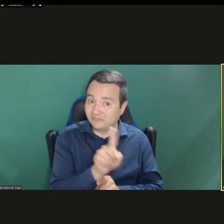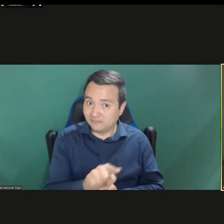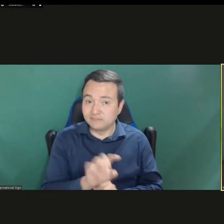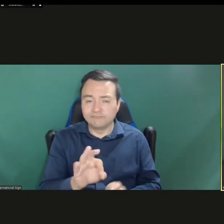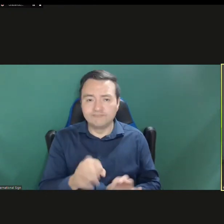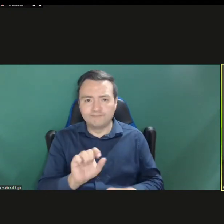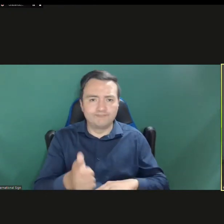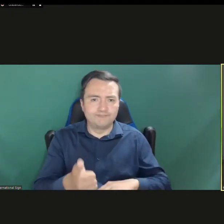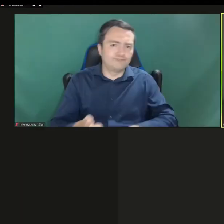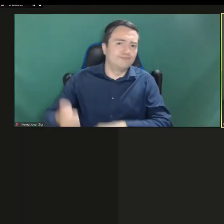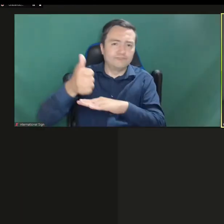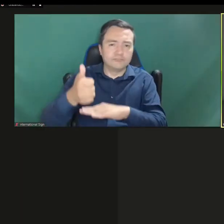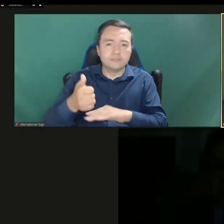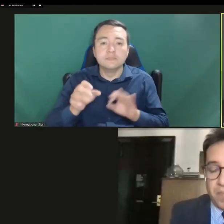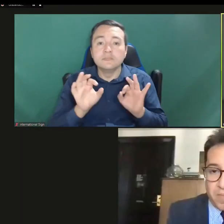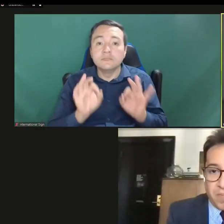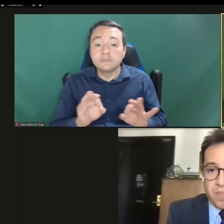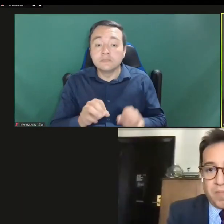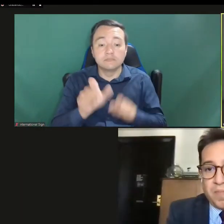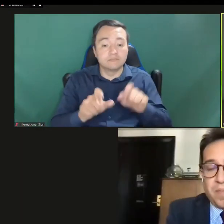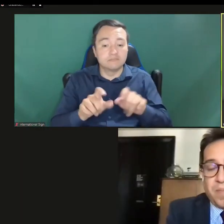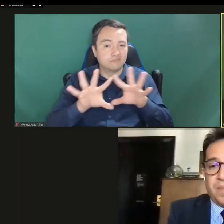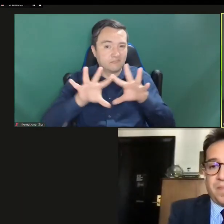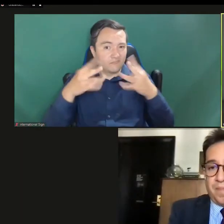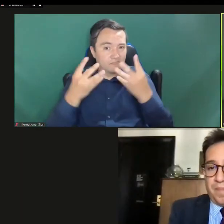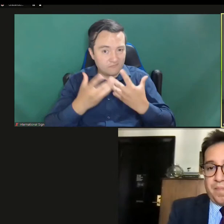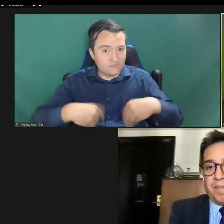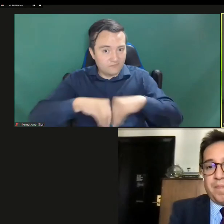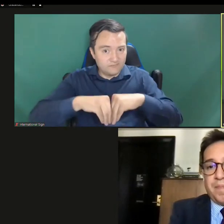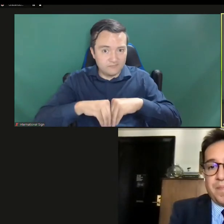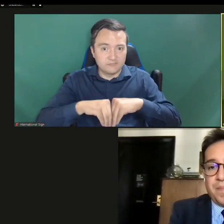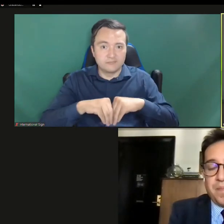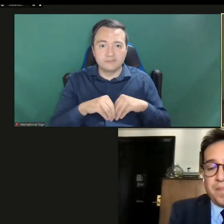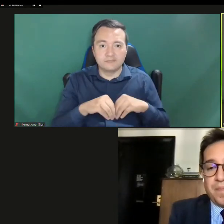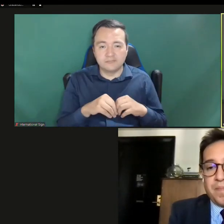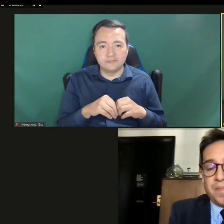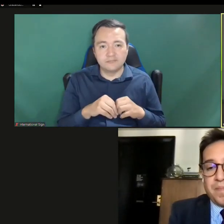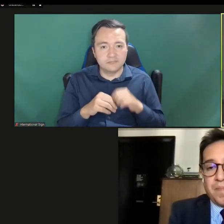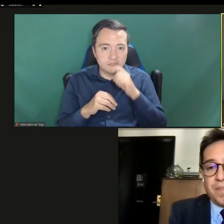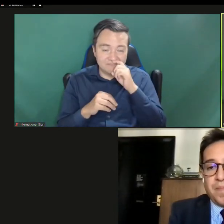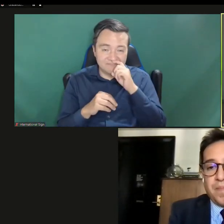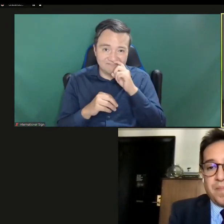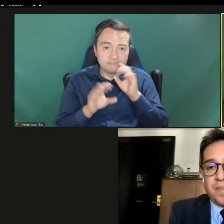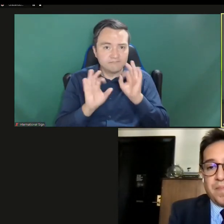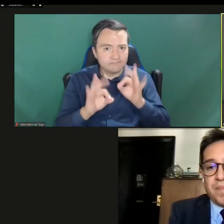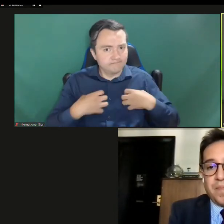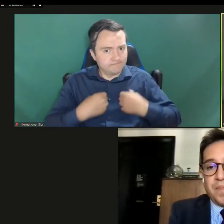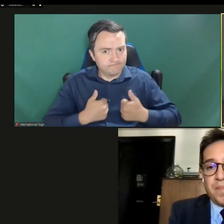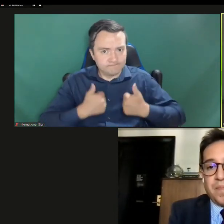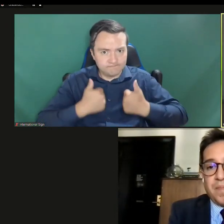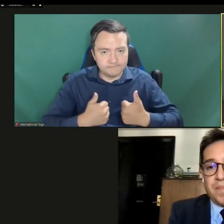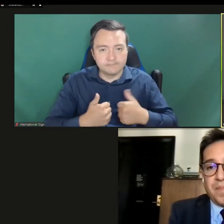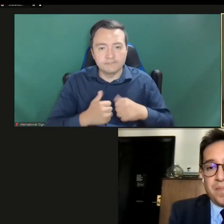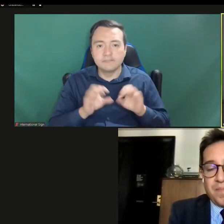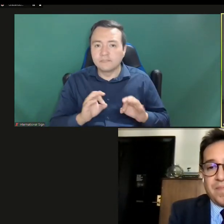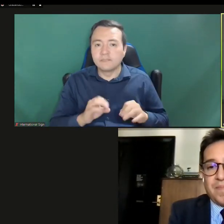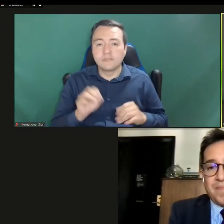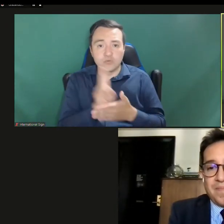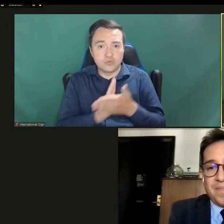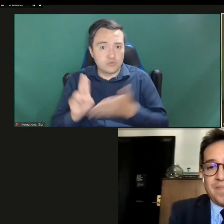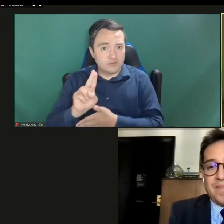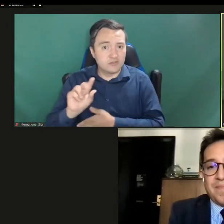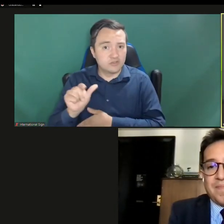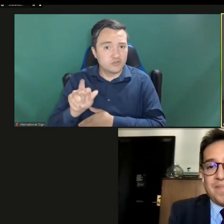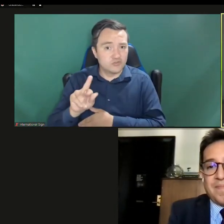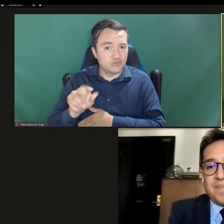para la iniciativa de familias saludables del en el instituto o'neal de la universidad de georgetown